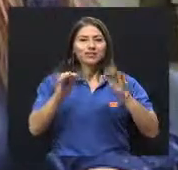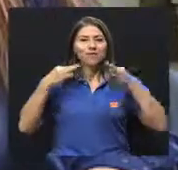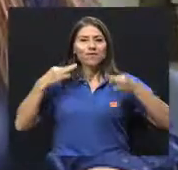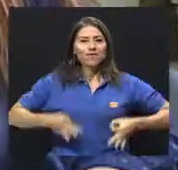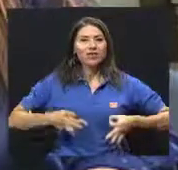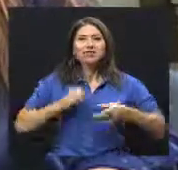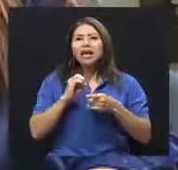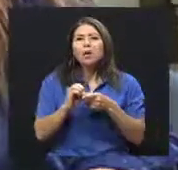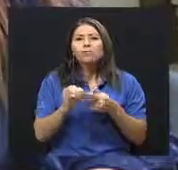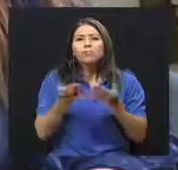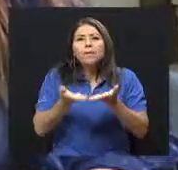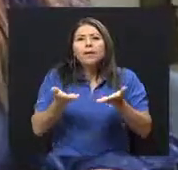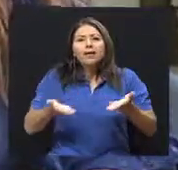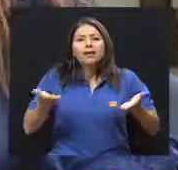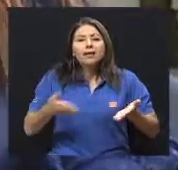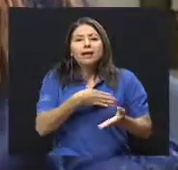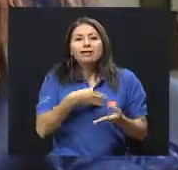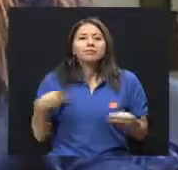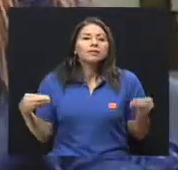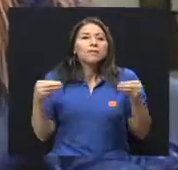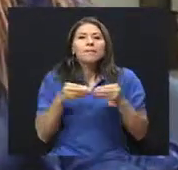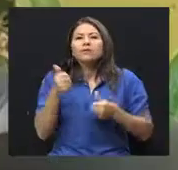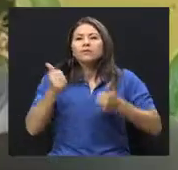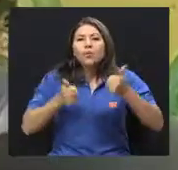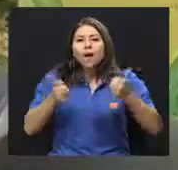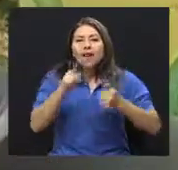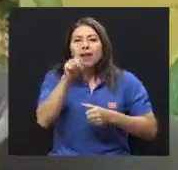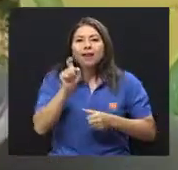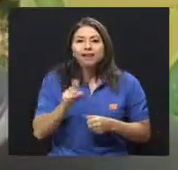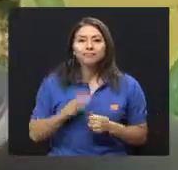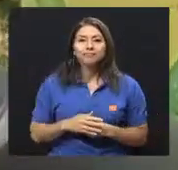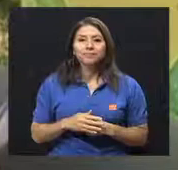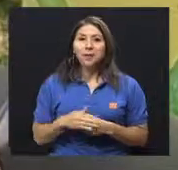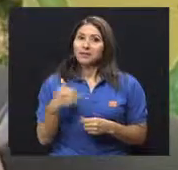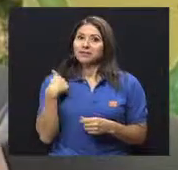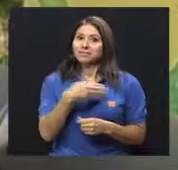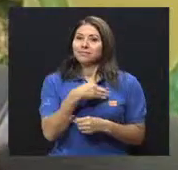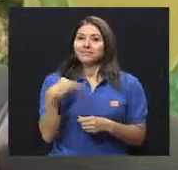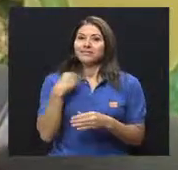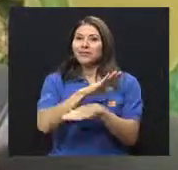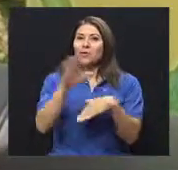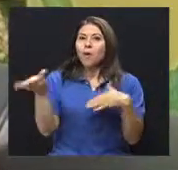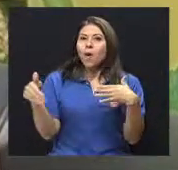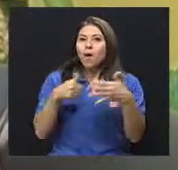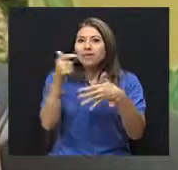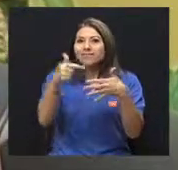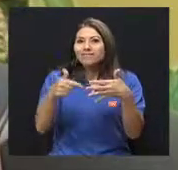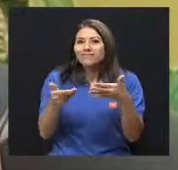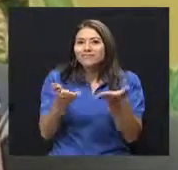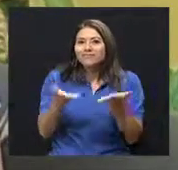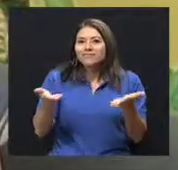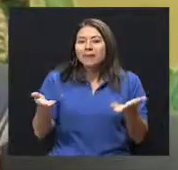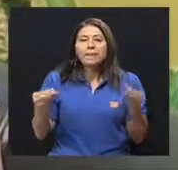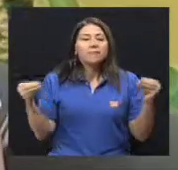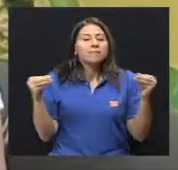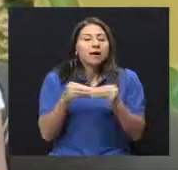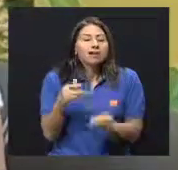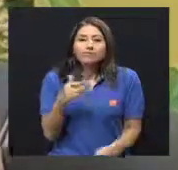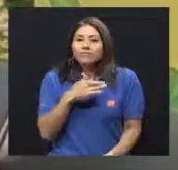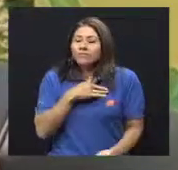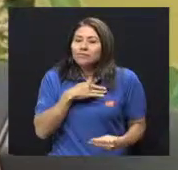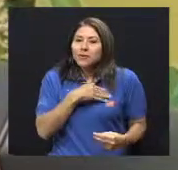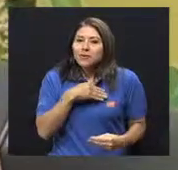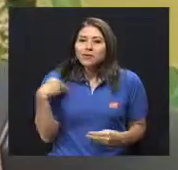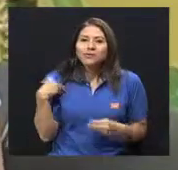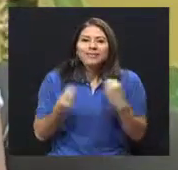es la asignatura que más te gusta, Jimena? La verdad es que me gustan todas, pero de la que más me gusta